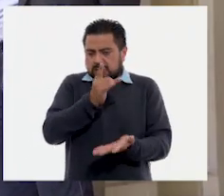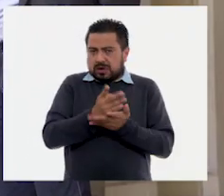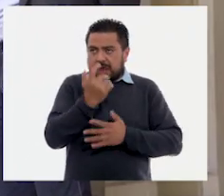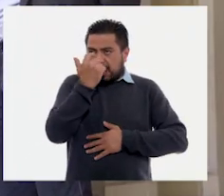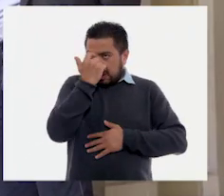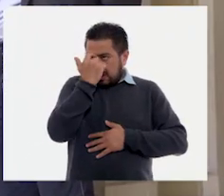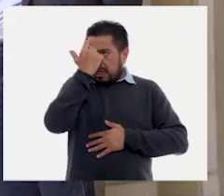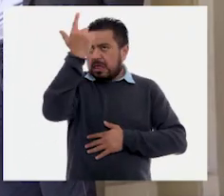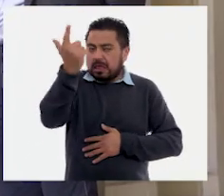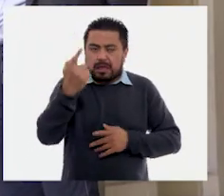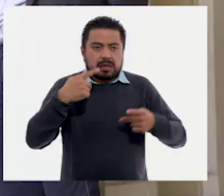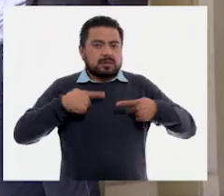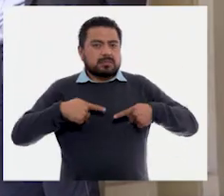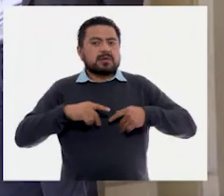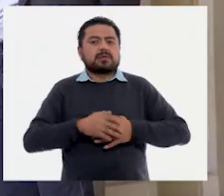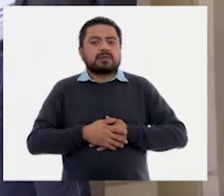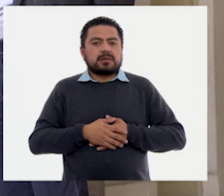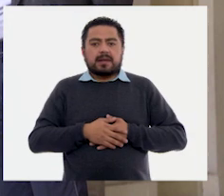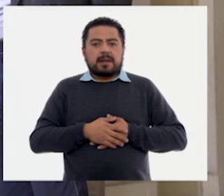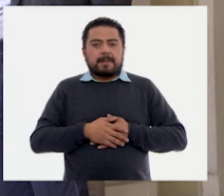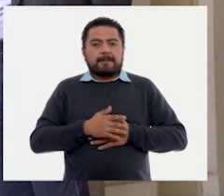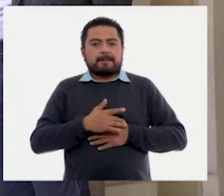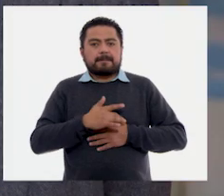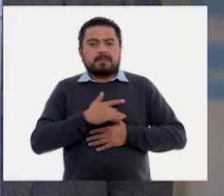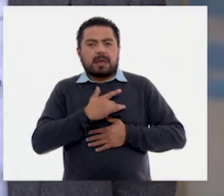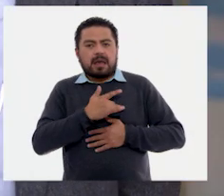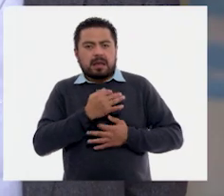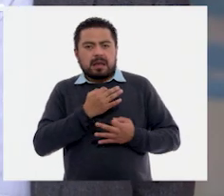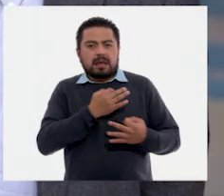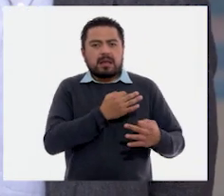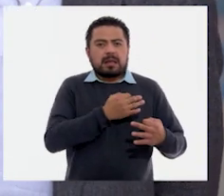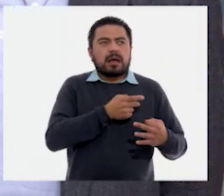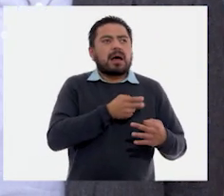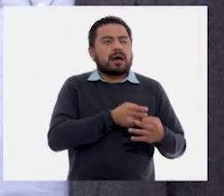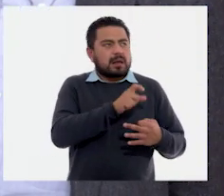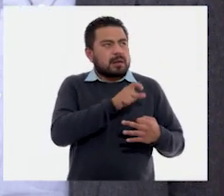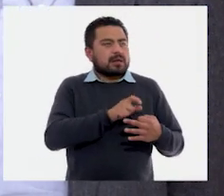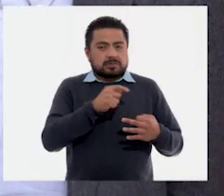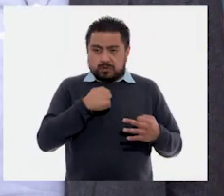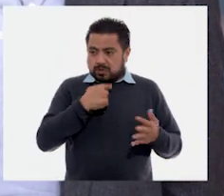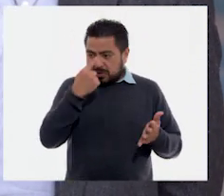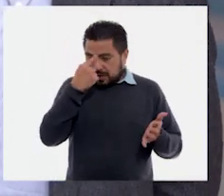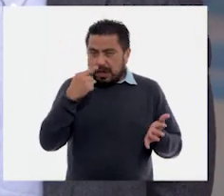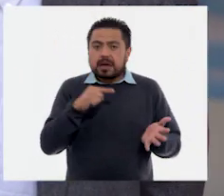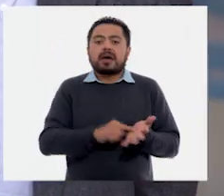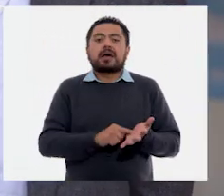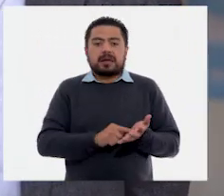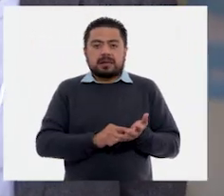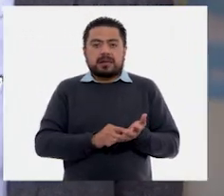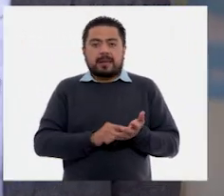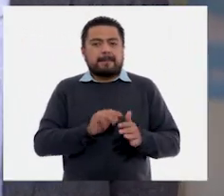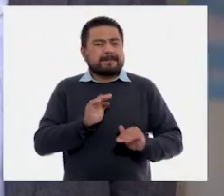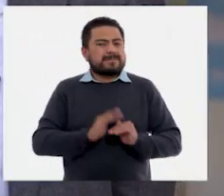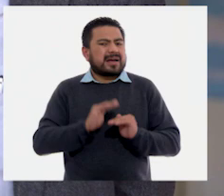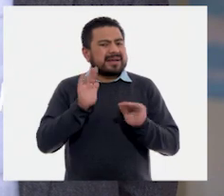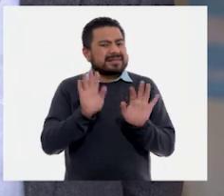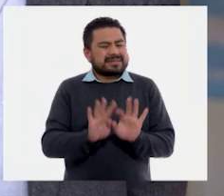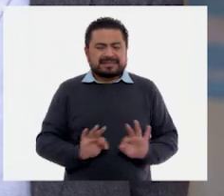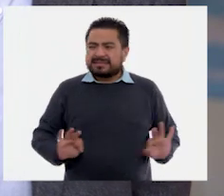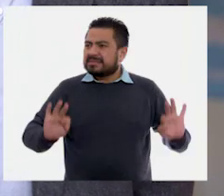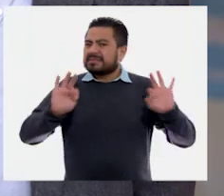creador, sino del espectador. Y yo creo que es muy